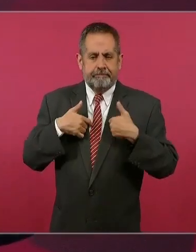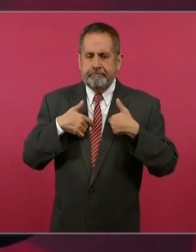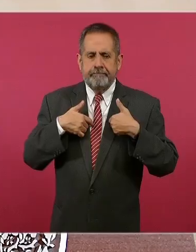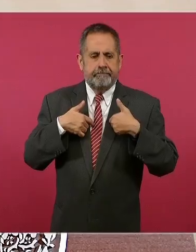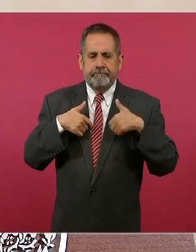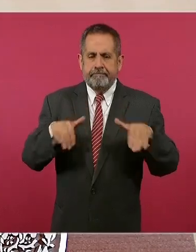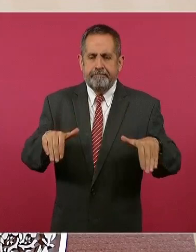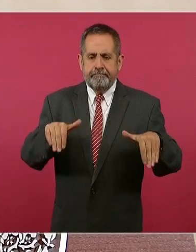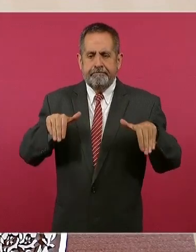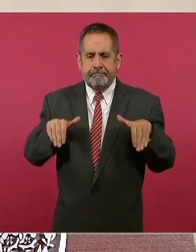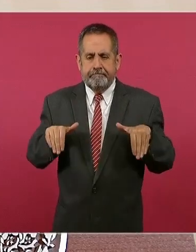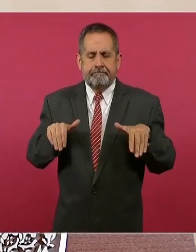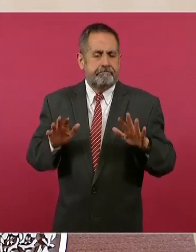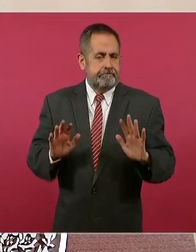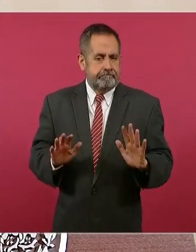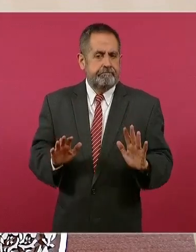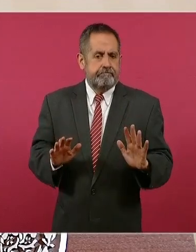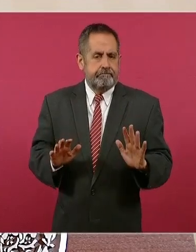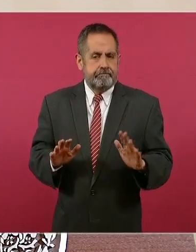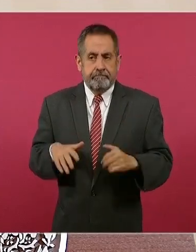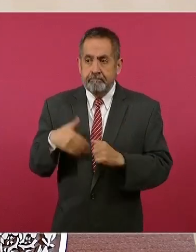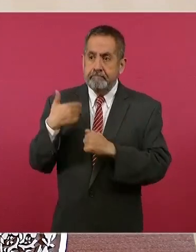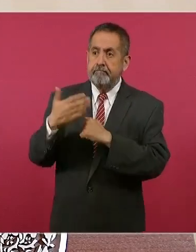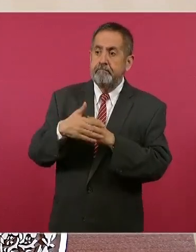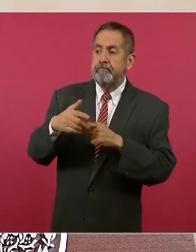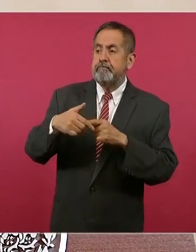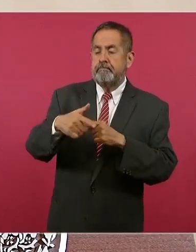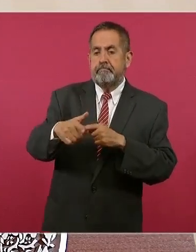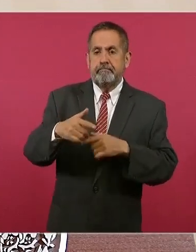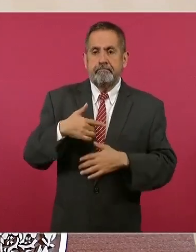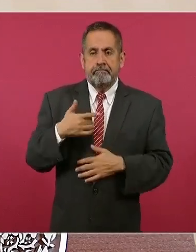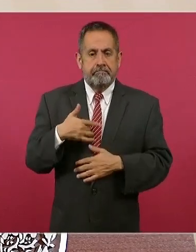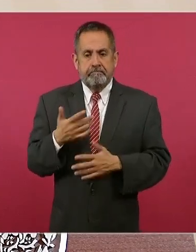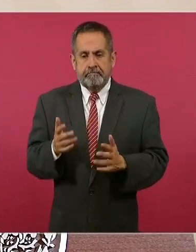en lo que tendrá que venir.